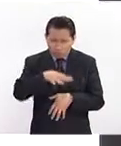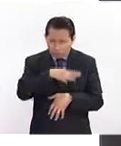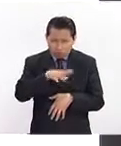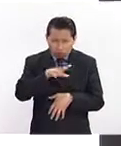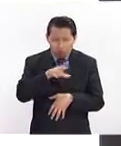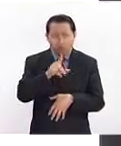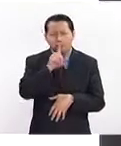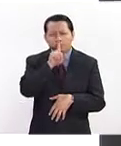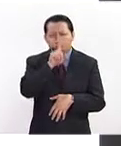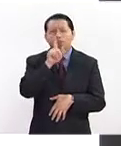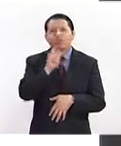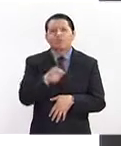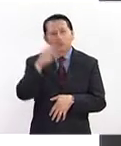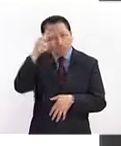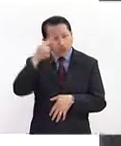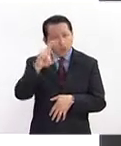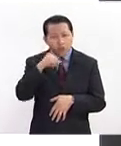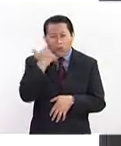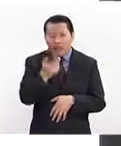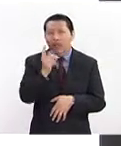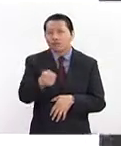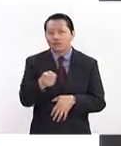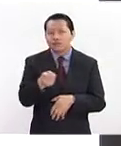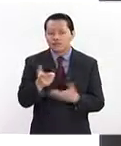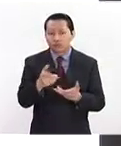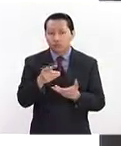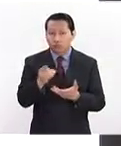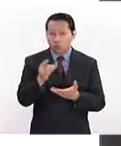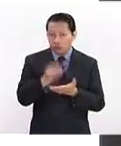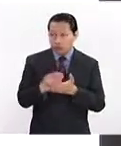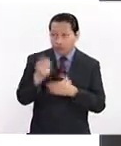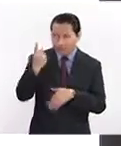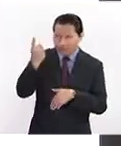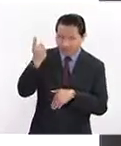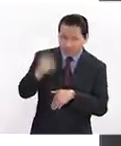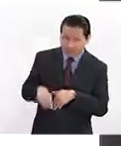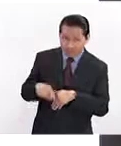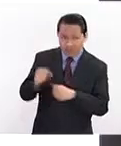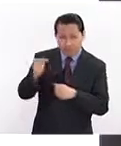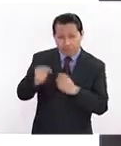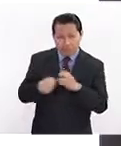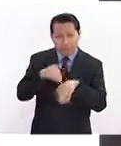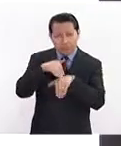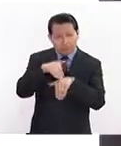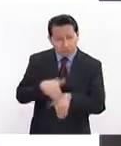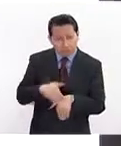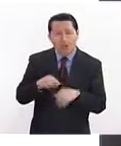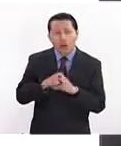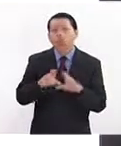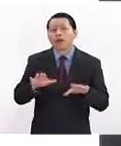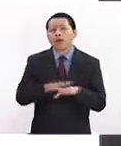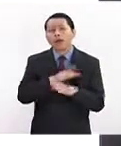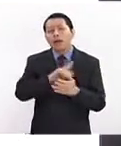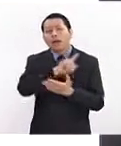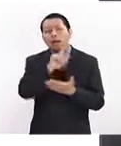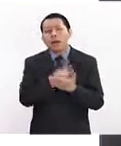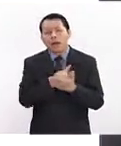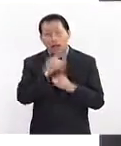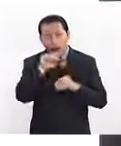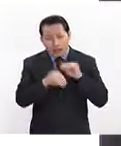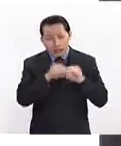lo que México no quiere es que se le impongan obligaciones de cambiar su